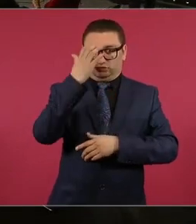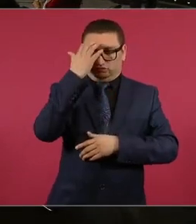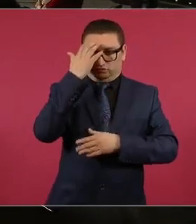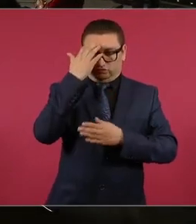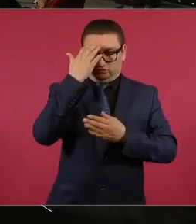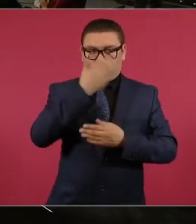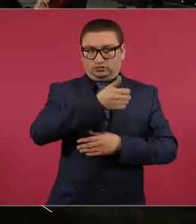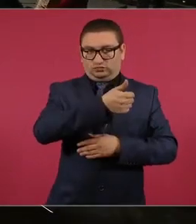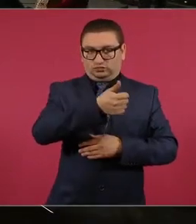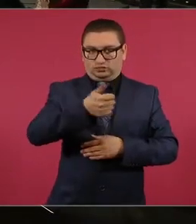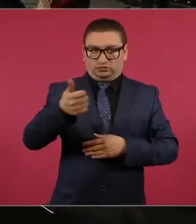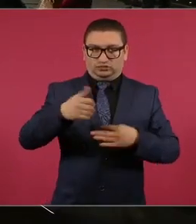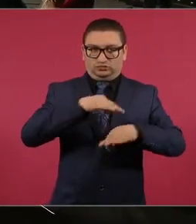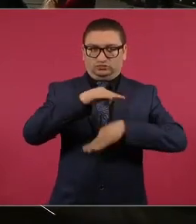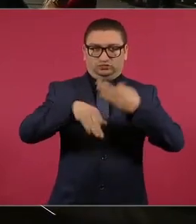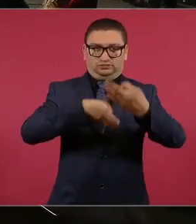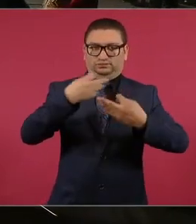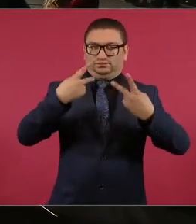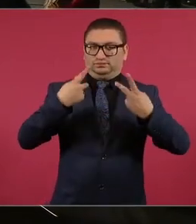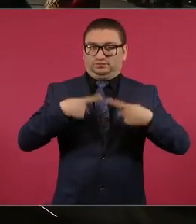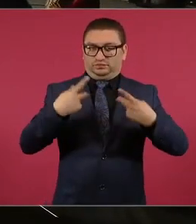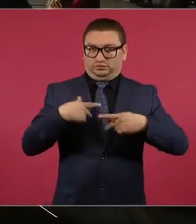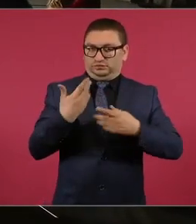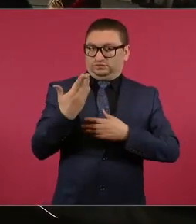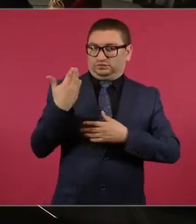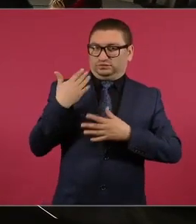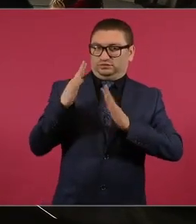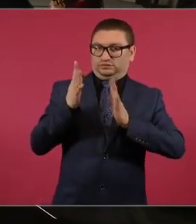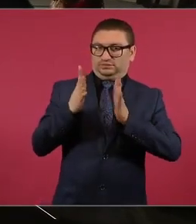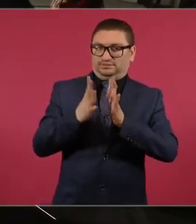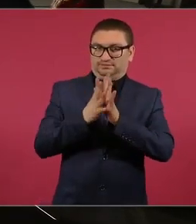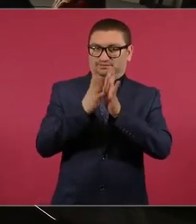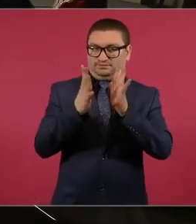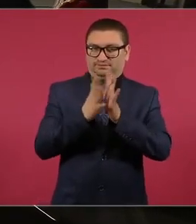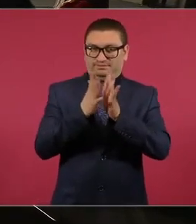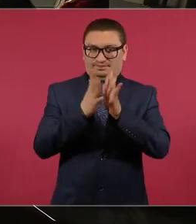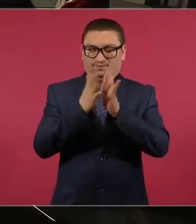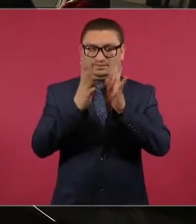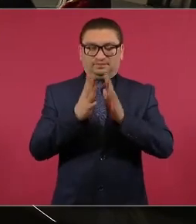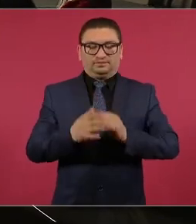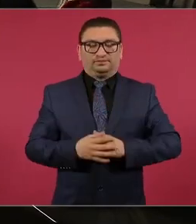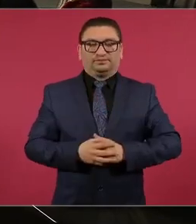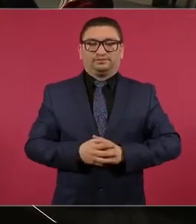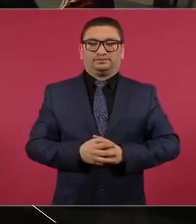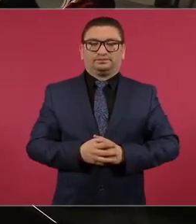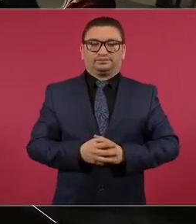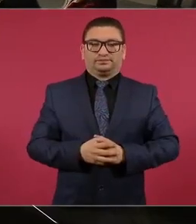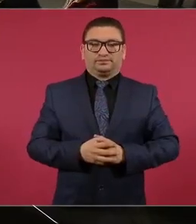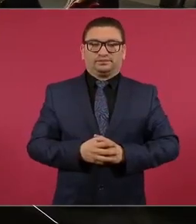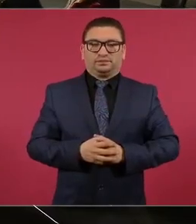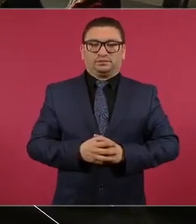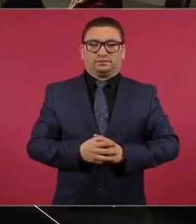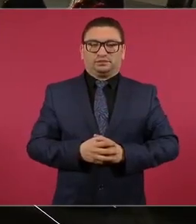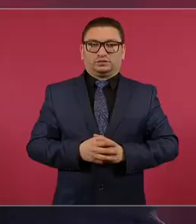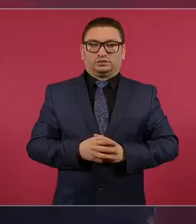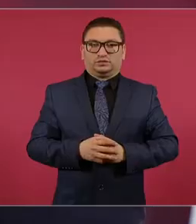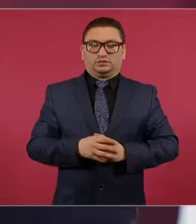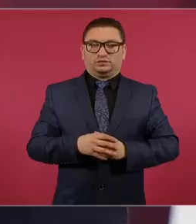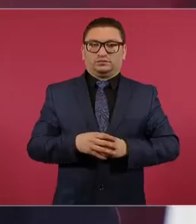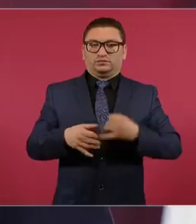reconocimientos a Quienes participaron en eh los